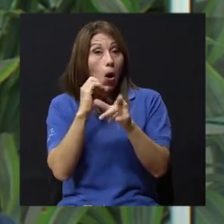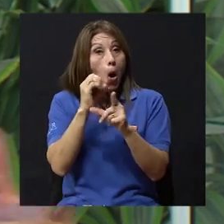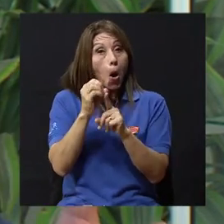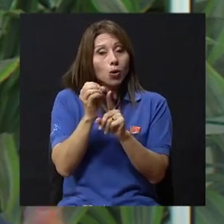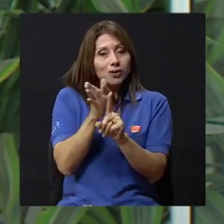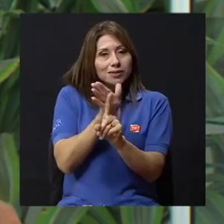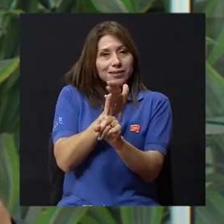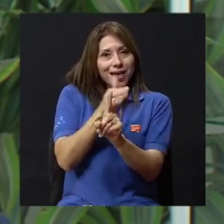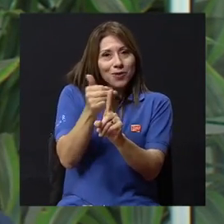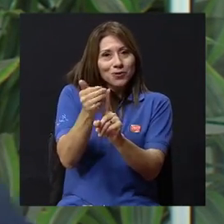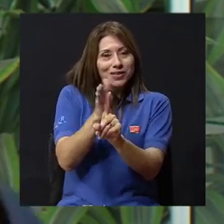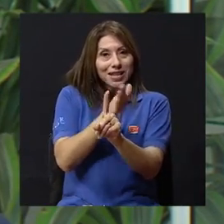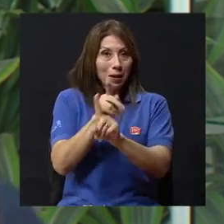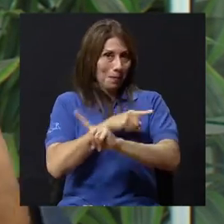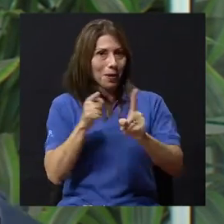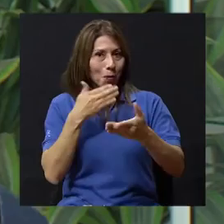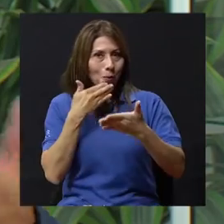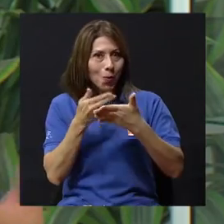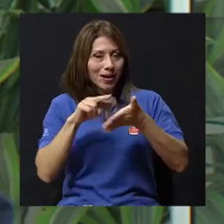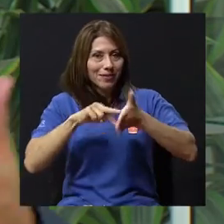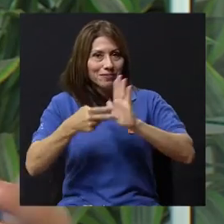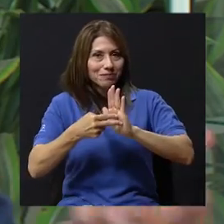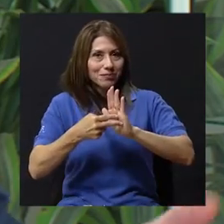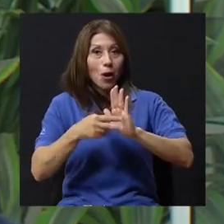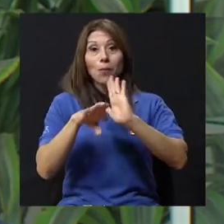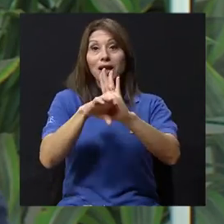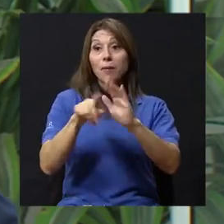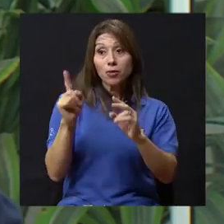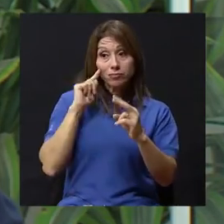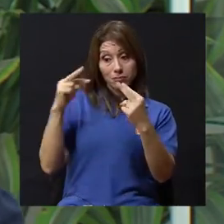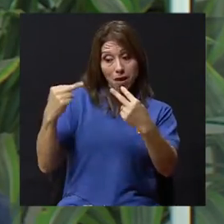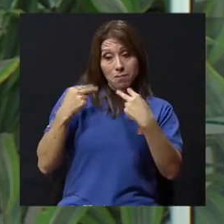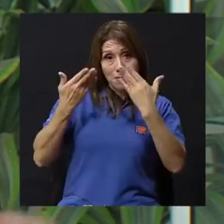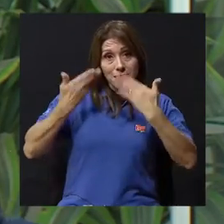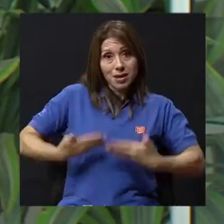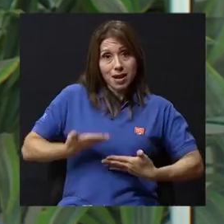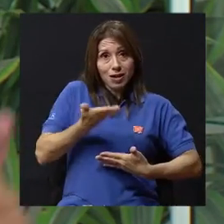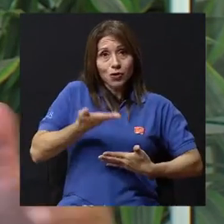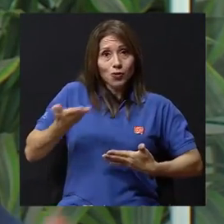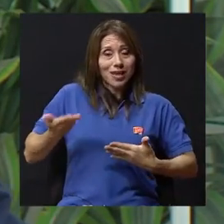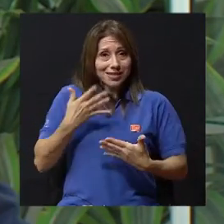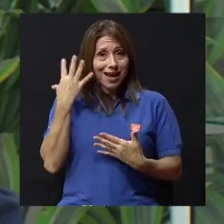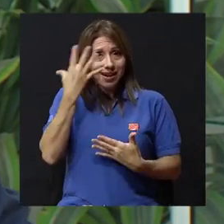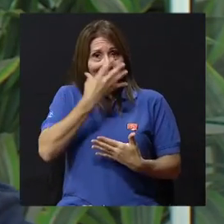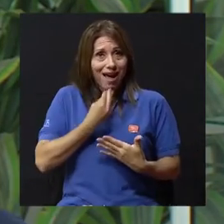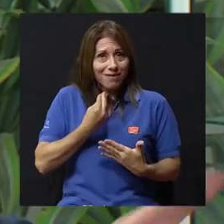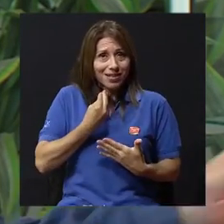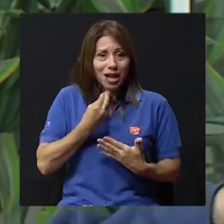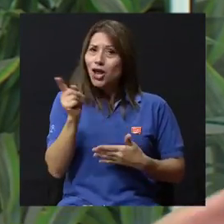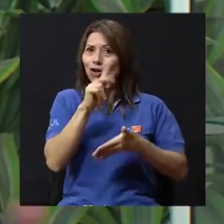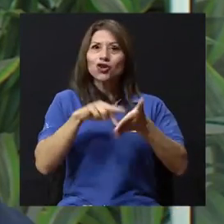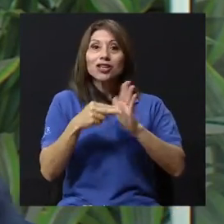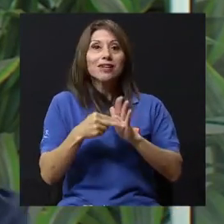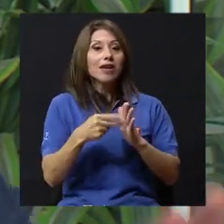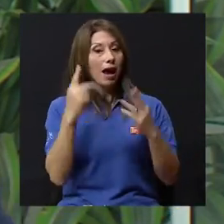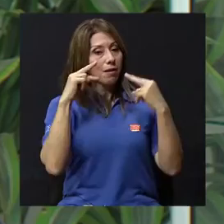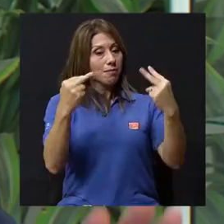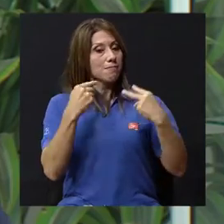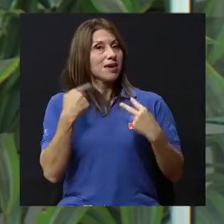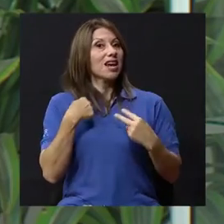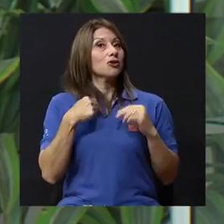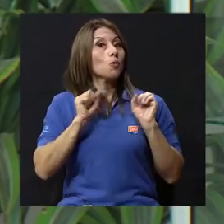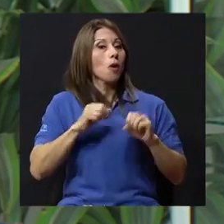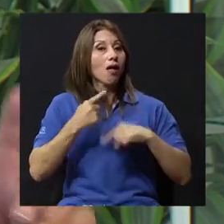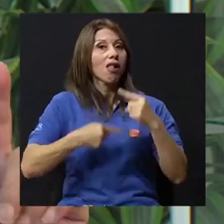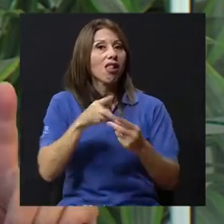Entendiendo por seducción, mire las cosas agradables que yo tengo que quiero compartir con usted. No solamente mire las estrategias para llevármela a la cama, eso es cosa muy